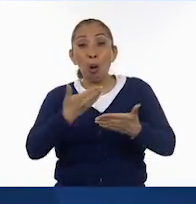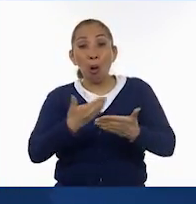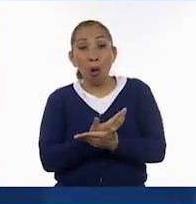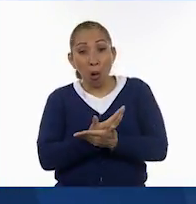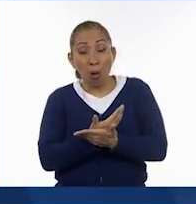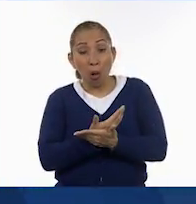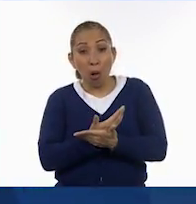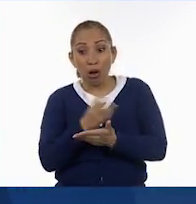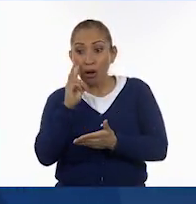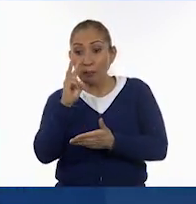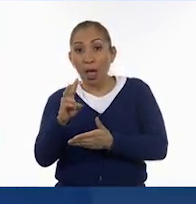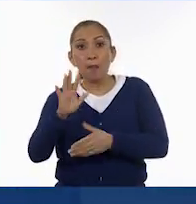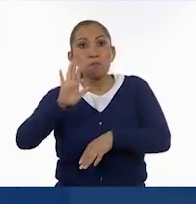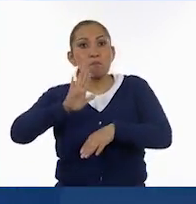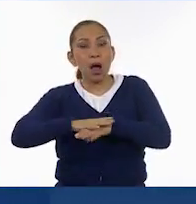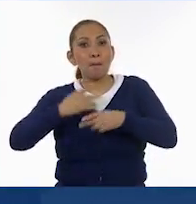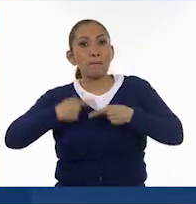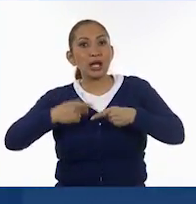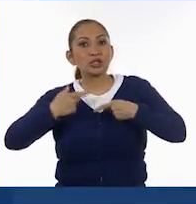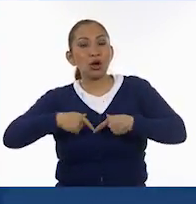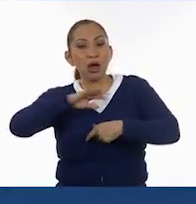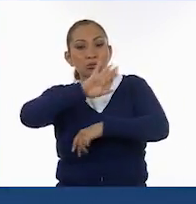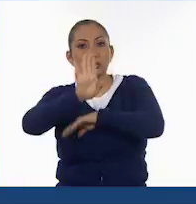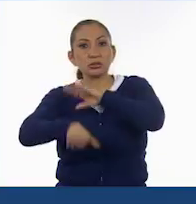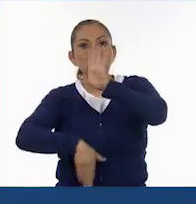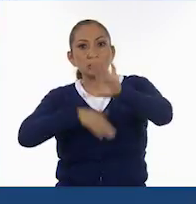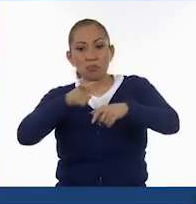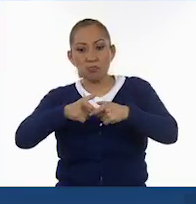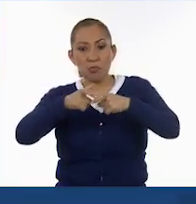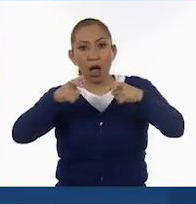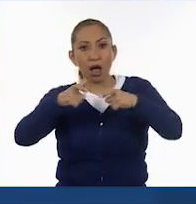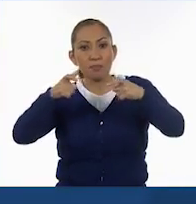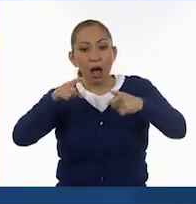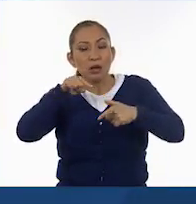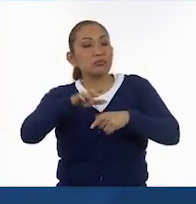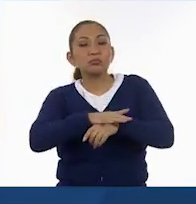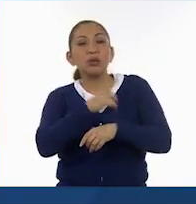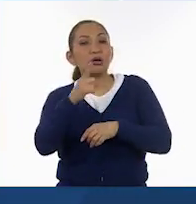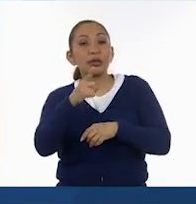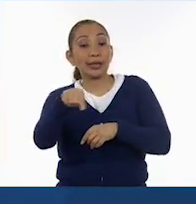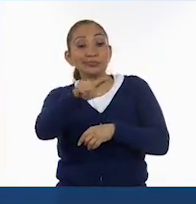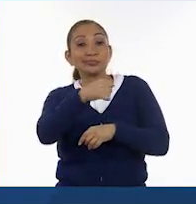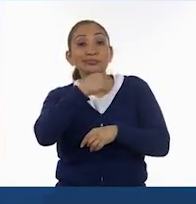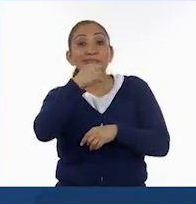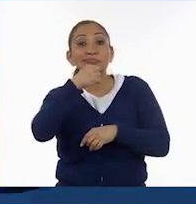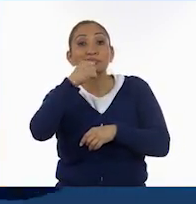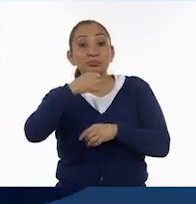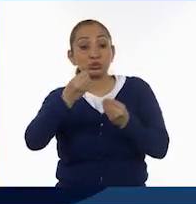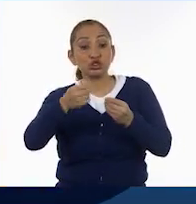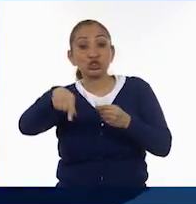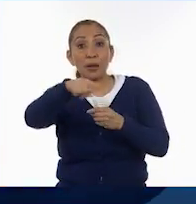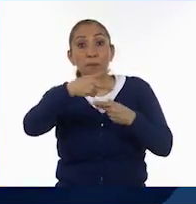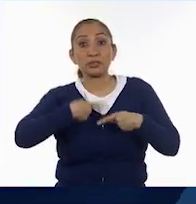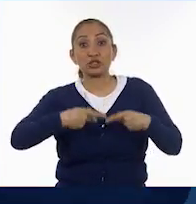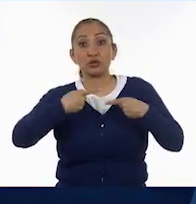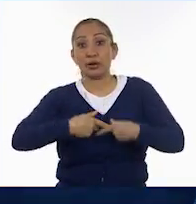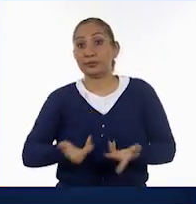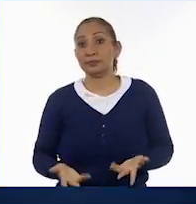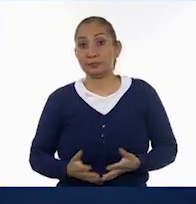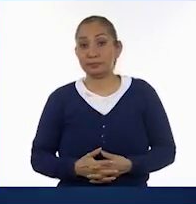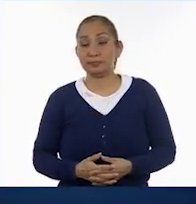natalidad frente a una tasa de mortalidad en aumento debido al envejecimiento de su